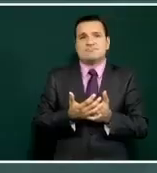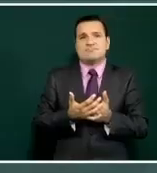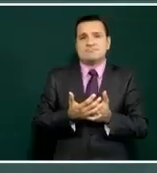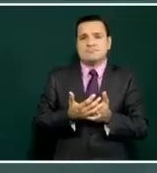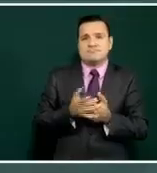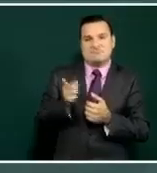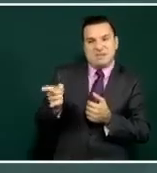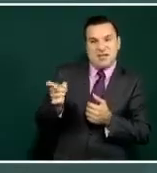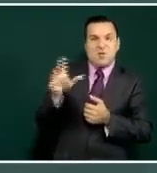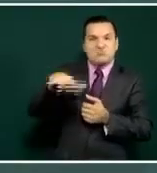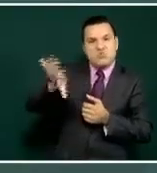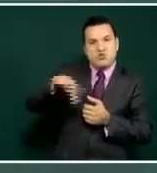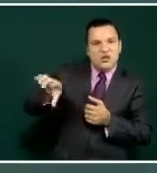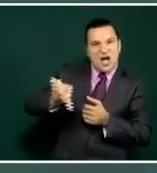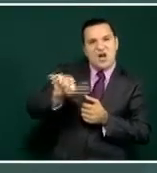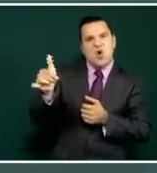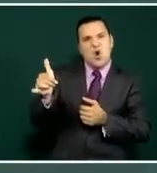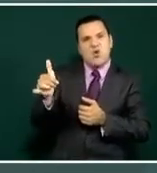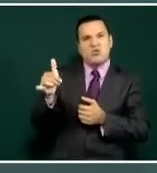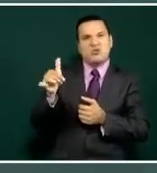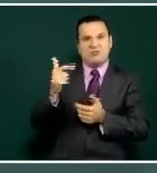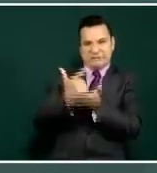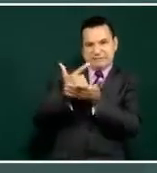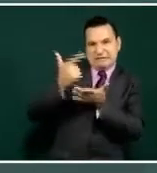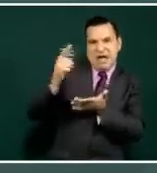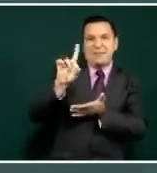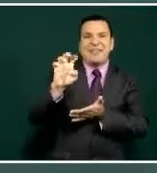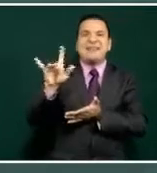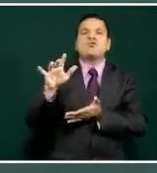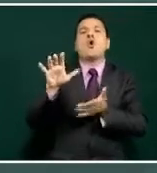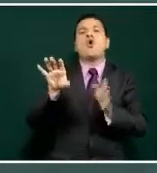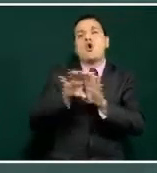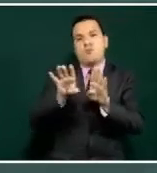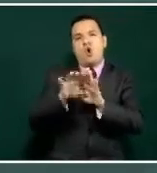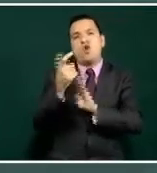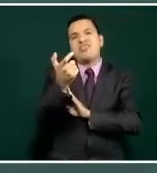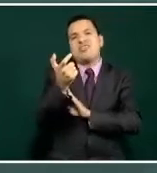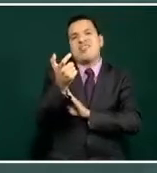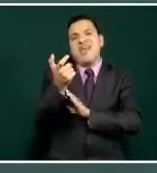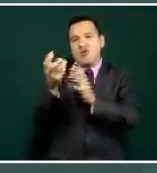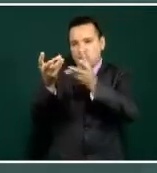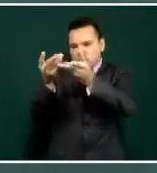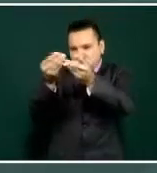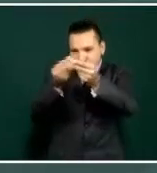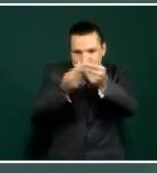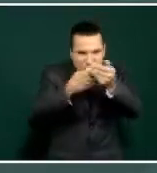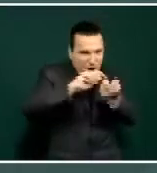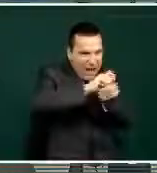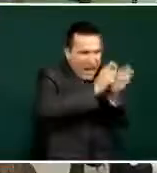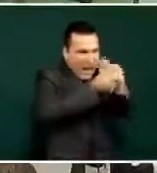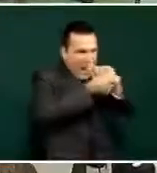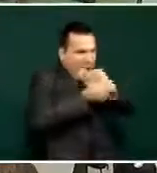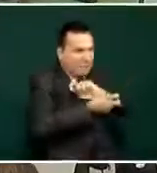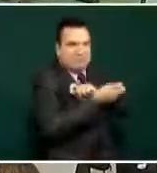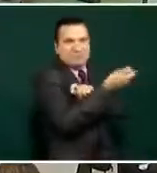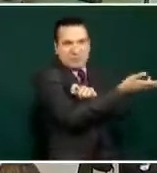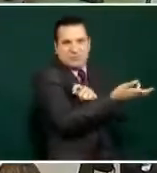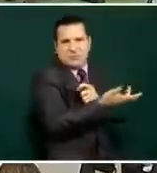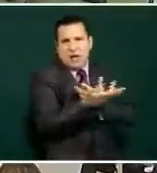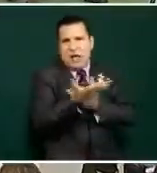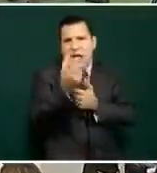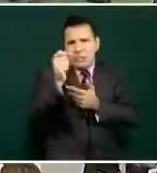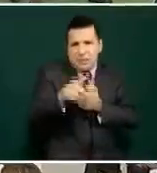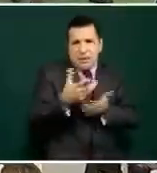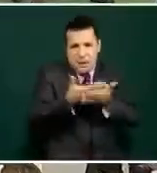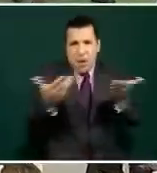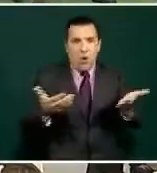otro tipo de delito que fuese grave, como el lavado de dinero. Ahora ya es delito grave la corrupción, como es